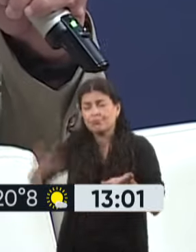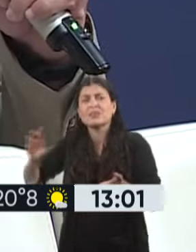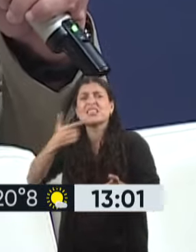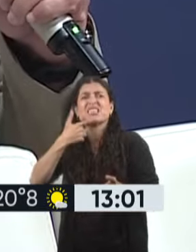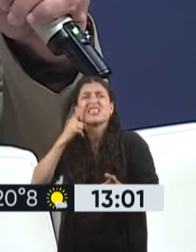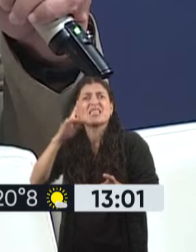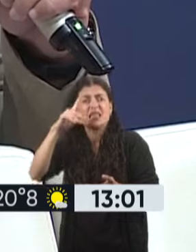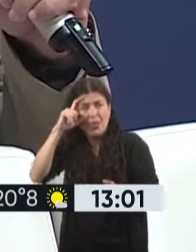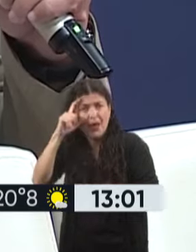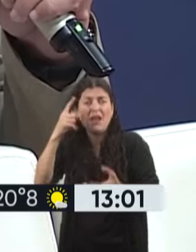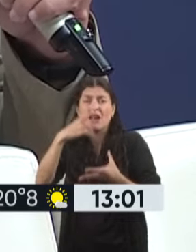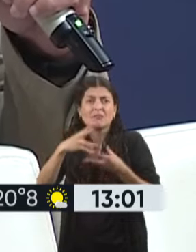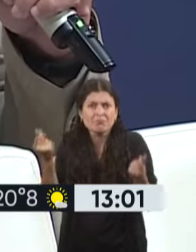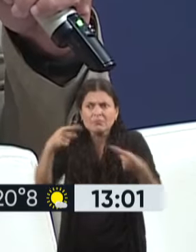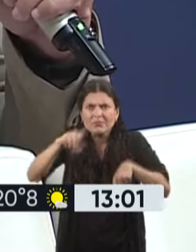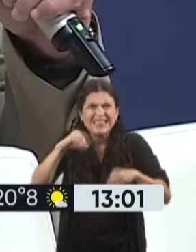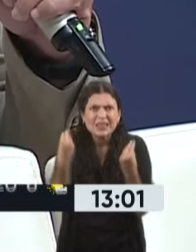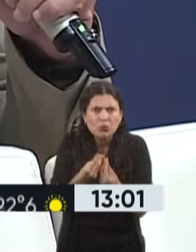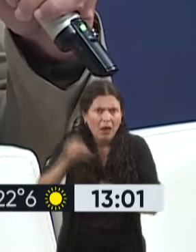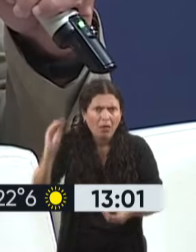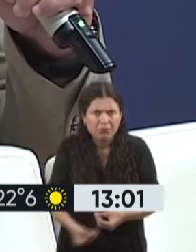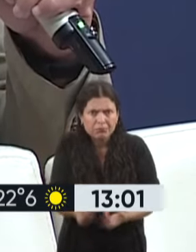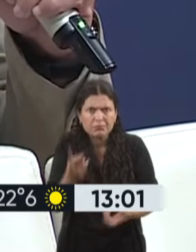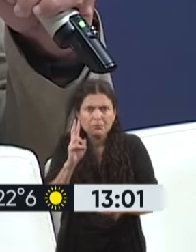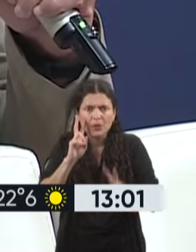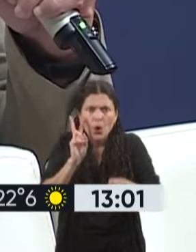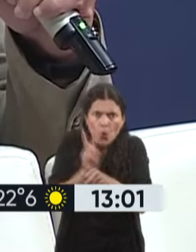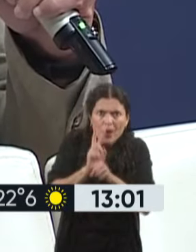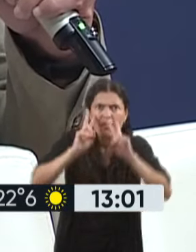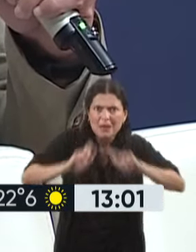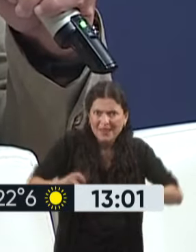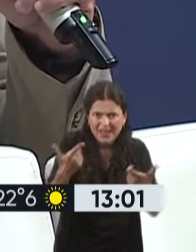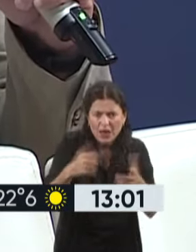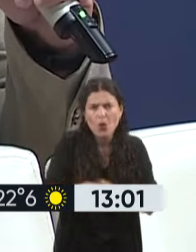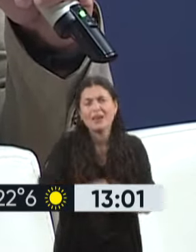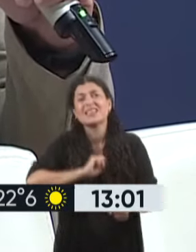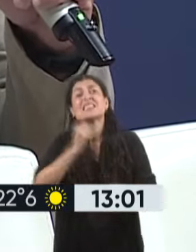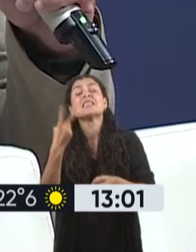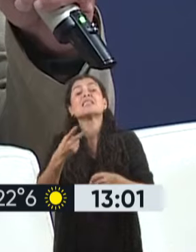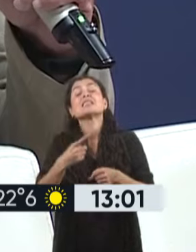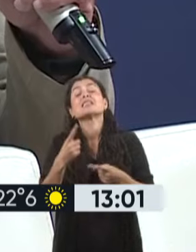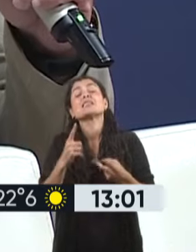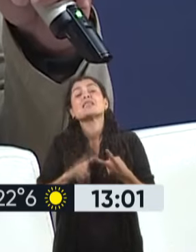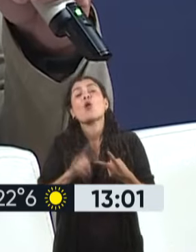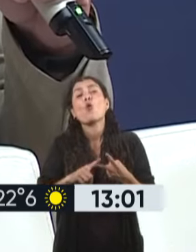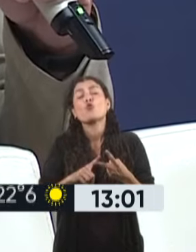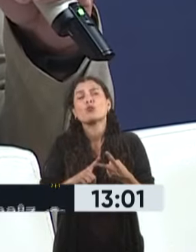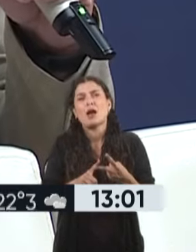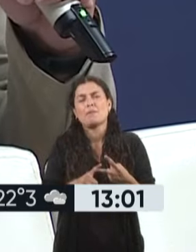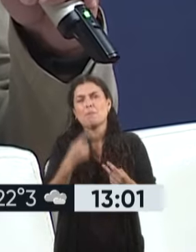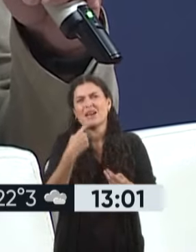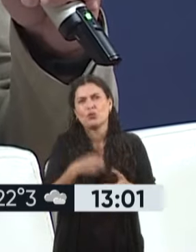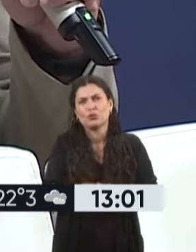esto. Y la segunda pregunta es, ¿cuál es su posición y